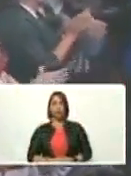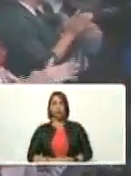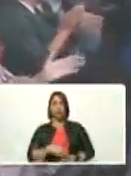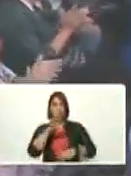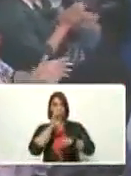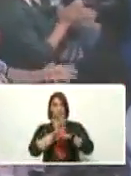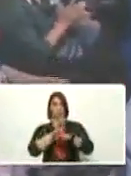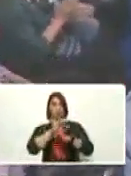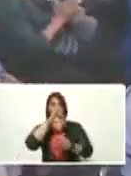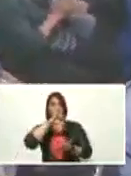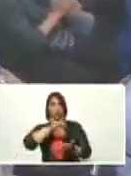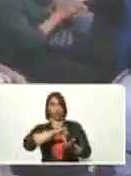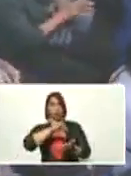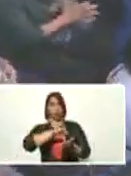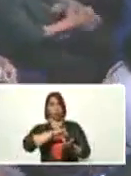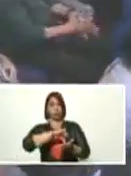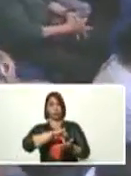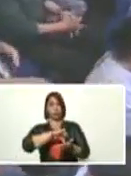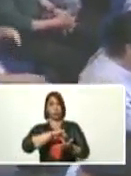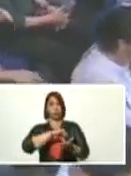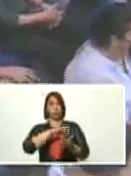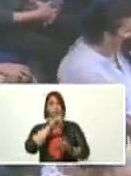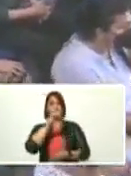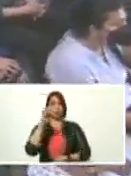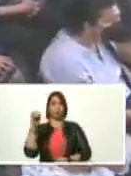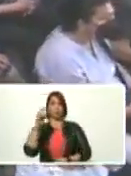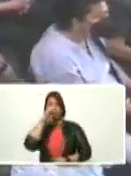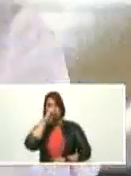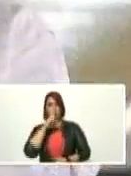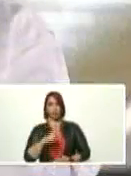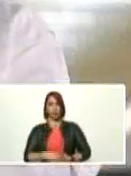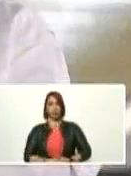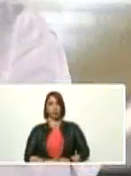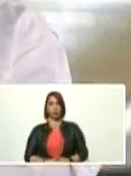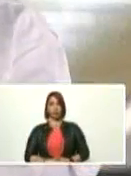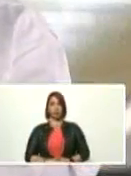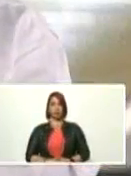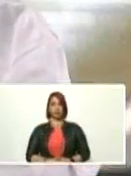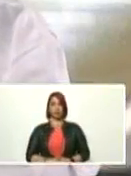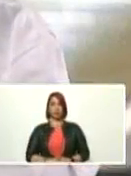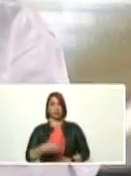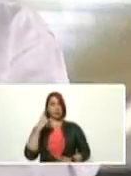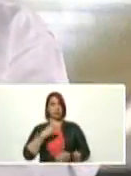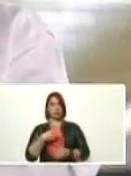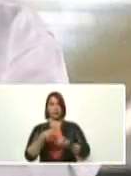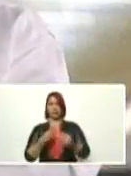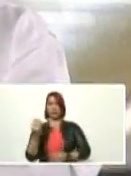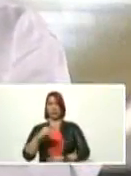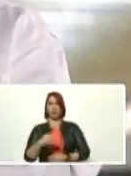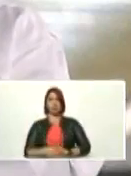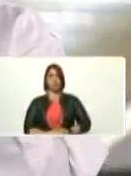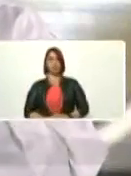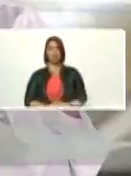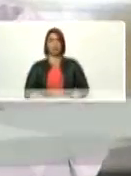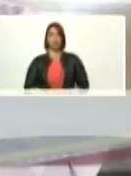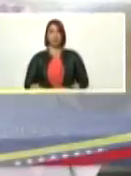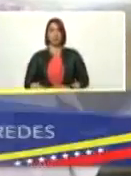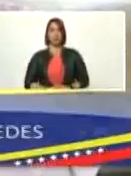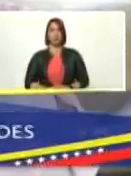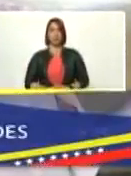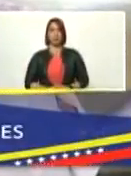Ecuador, epicentro del Bicentenario. Hay que hacer mucho más.